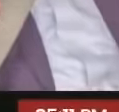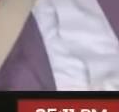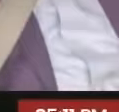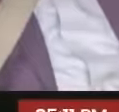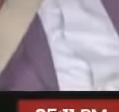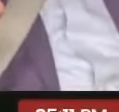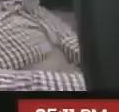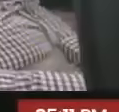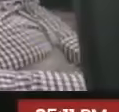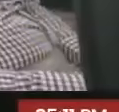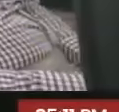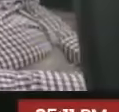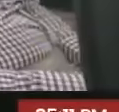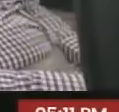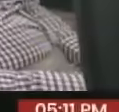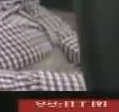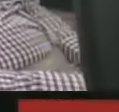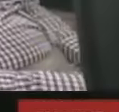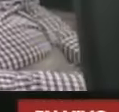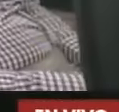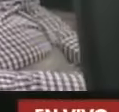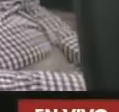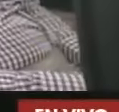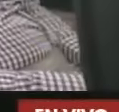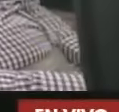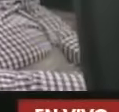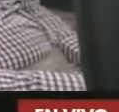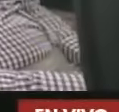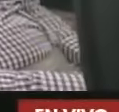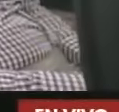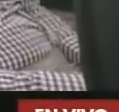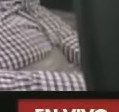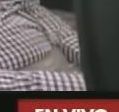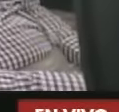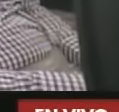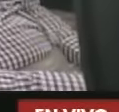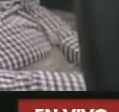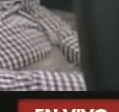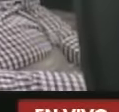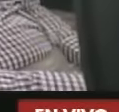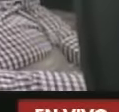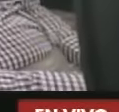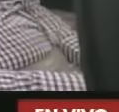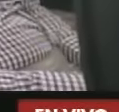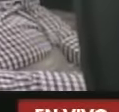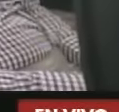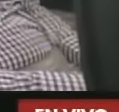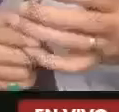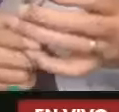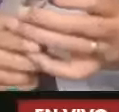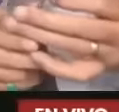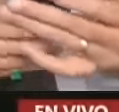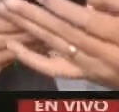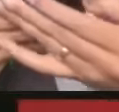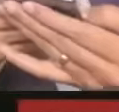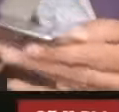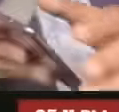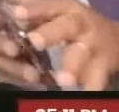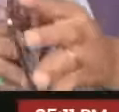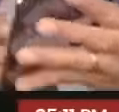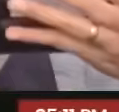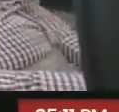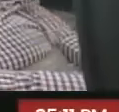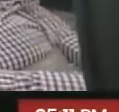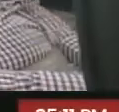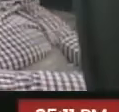Sí, usted responde inmediatamente. Yo respondo inmediatamente. Inmediatamente. Sí. Ah, sí, lista. Aquí está el teléfono que me regaló Xi Jinping, presidente